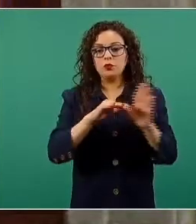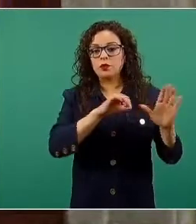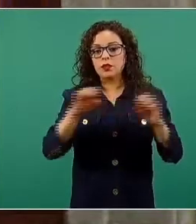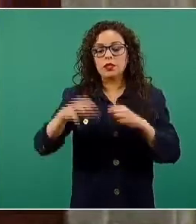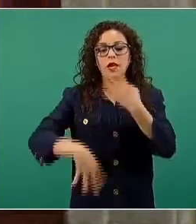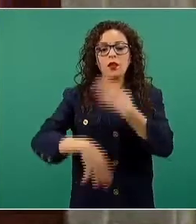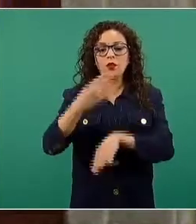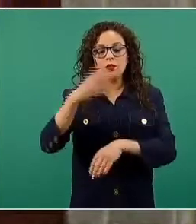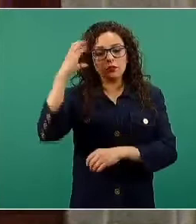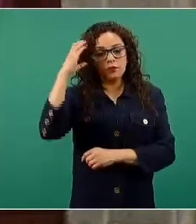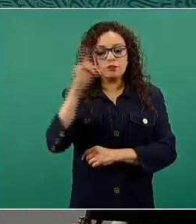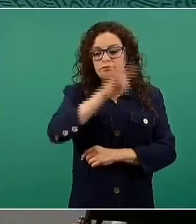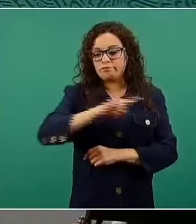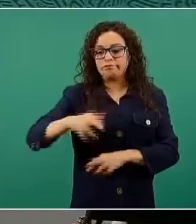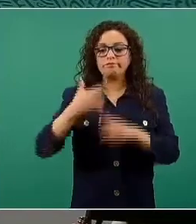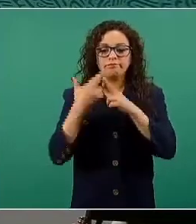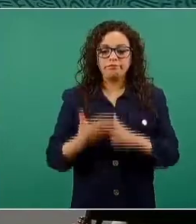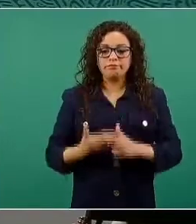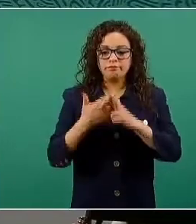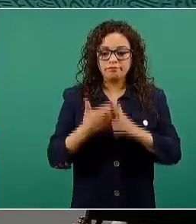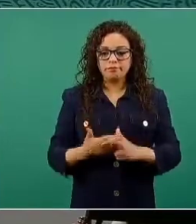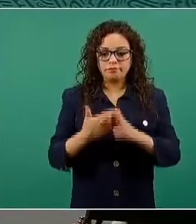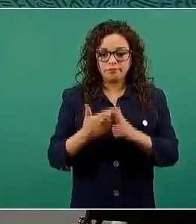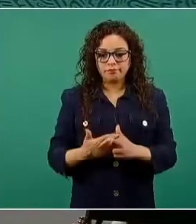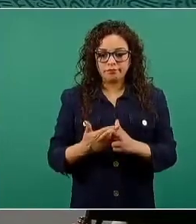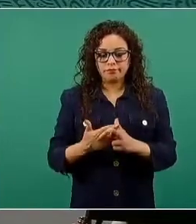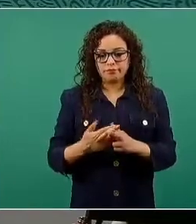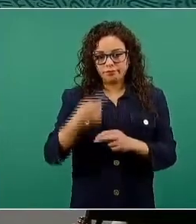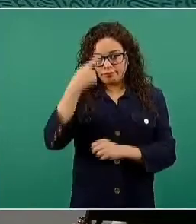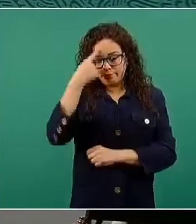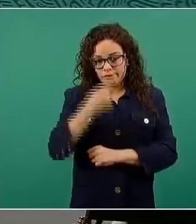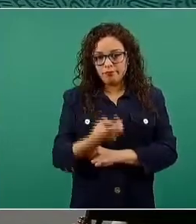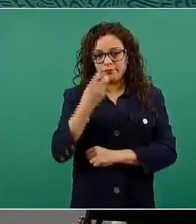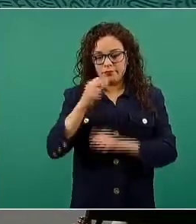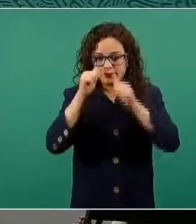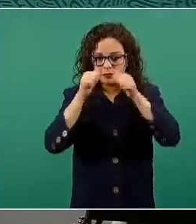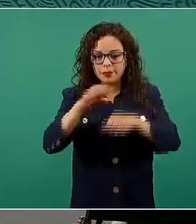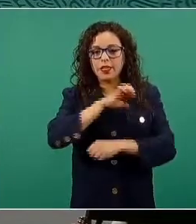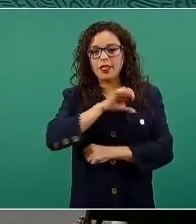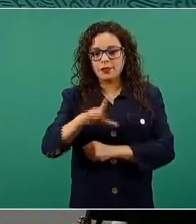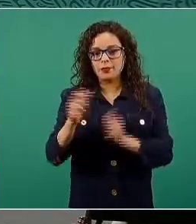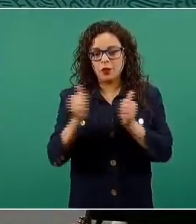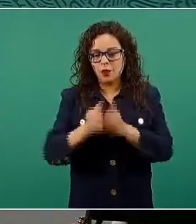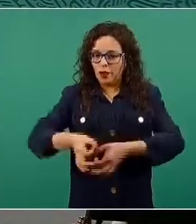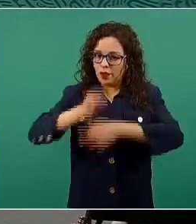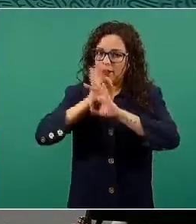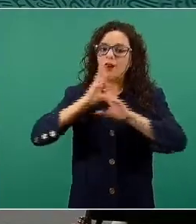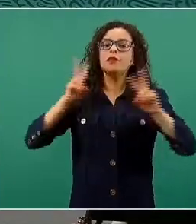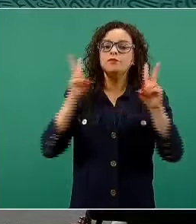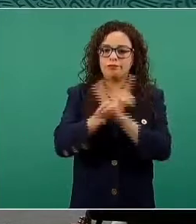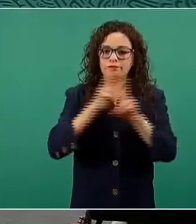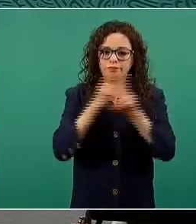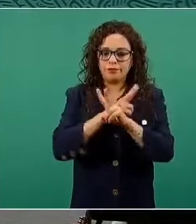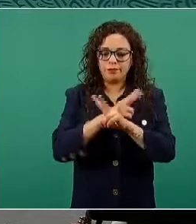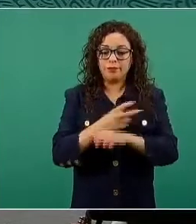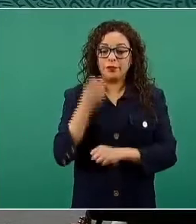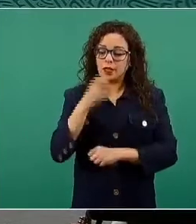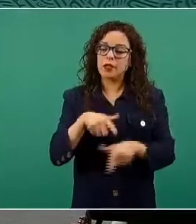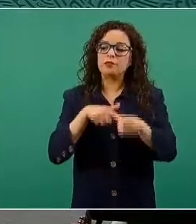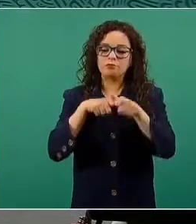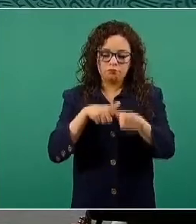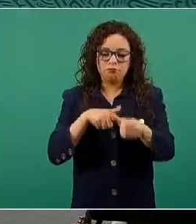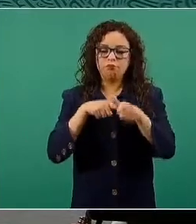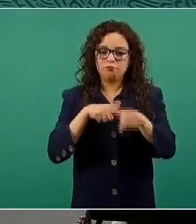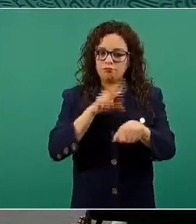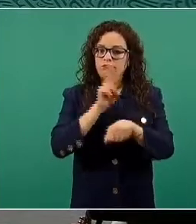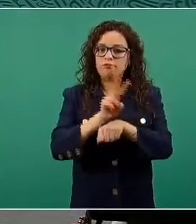8.614 camas disponibles para este tipo de atención. Vamos a continuar entonces monitoreando la epidemia y día